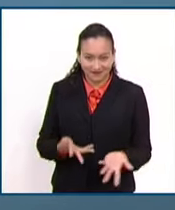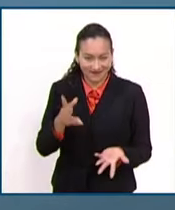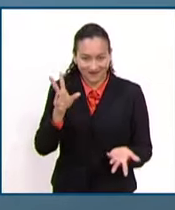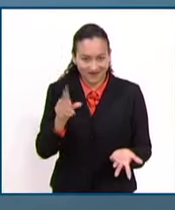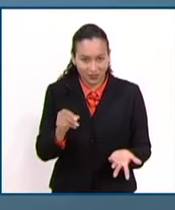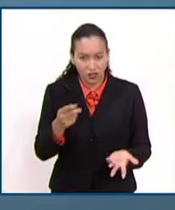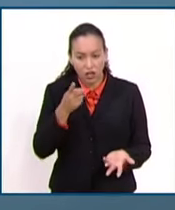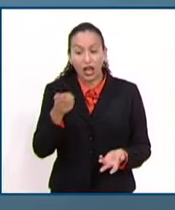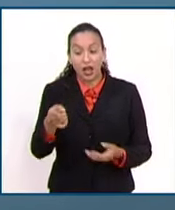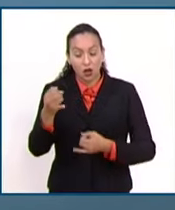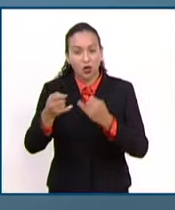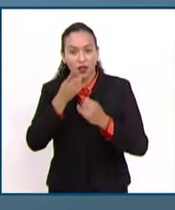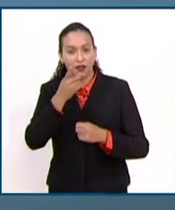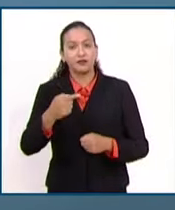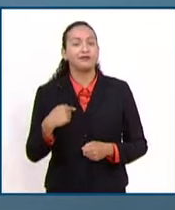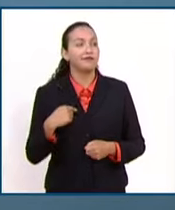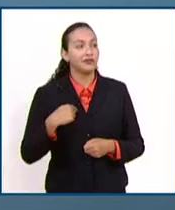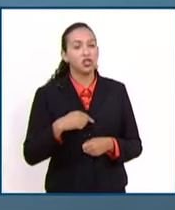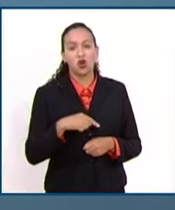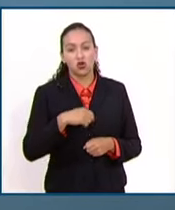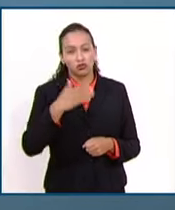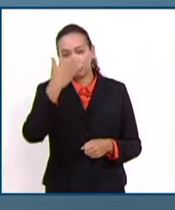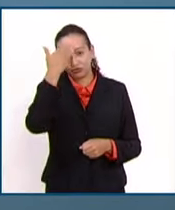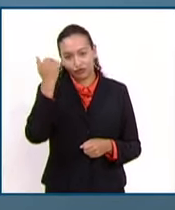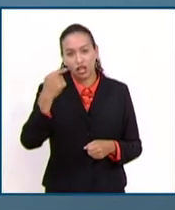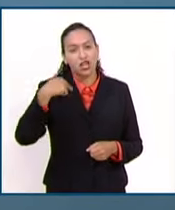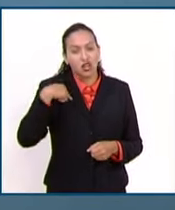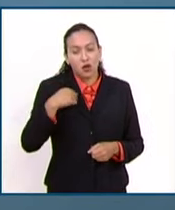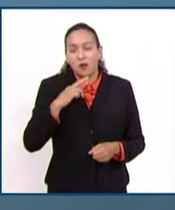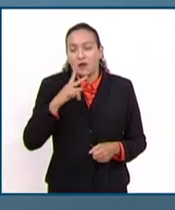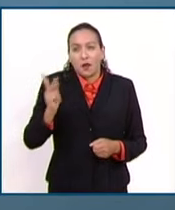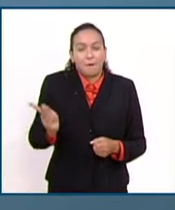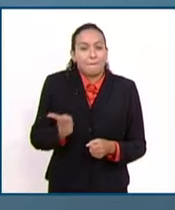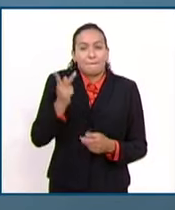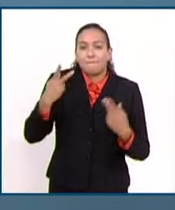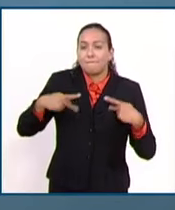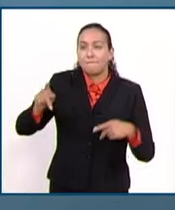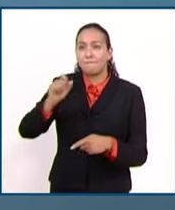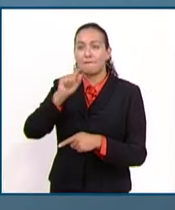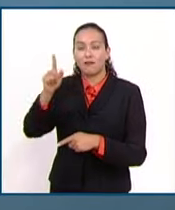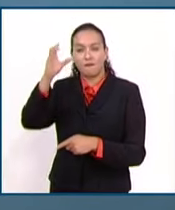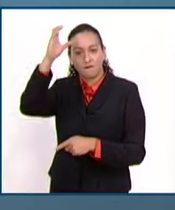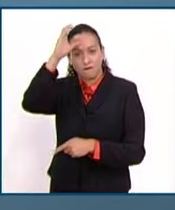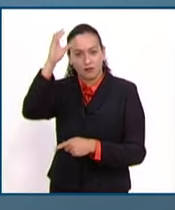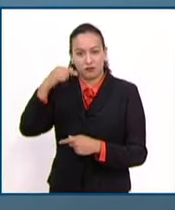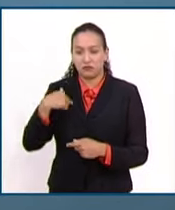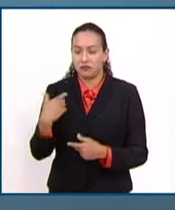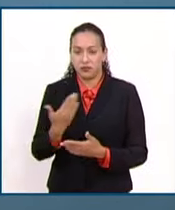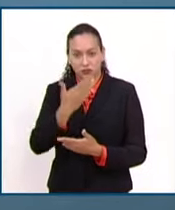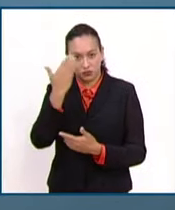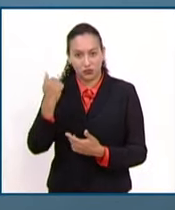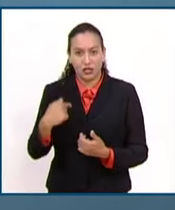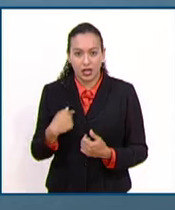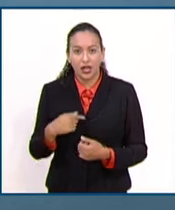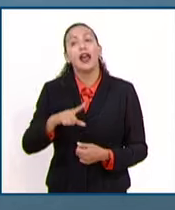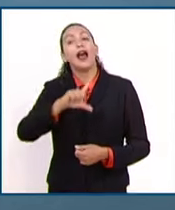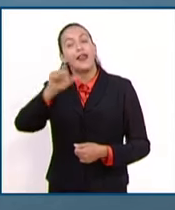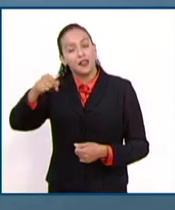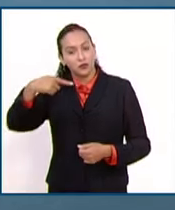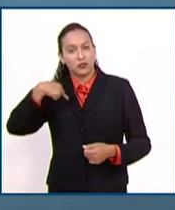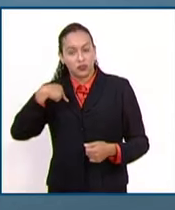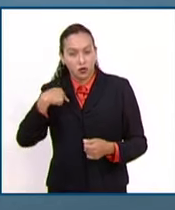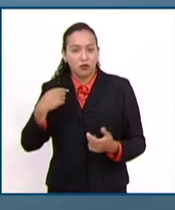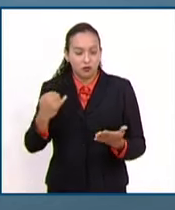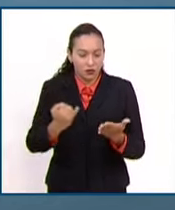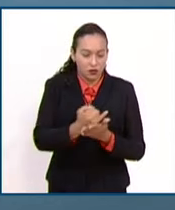me atreveré a salir a preguntar a los expertos en una materia que me digan cosas de las que yo